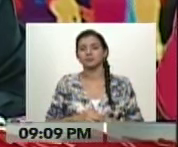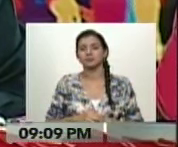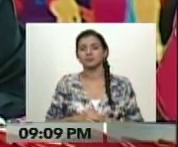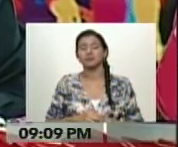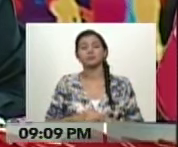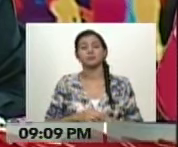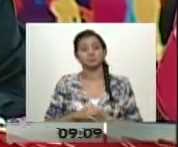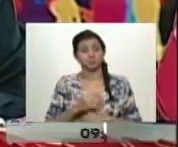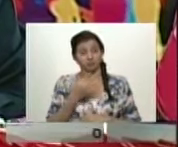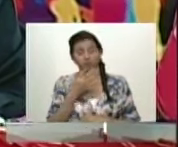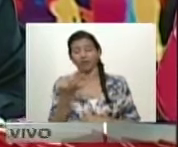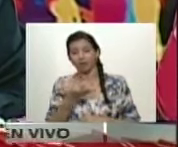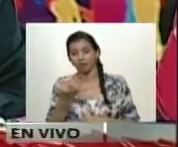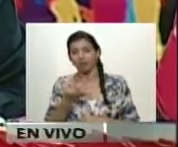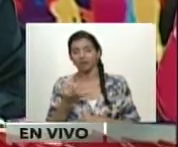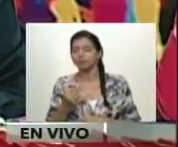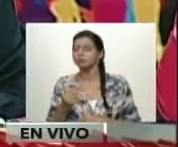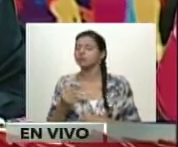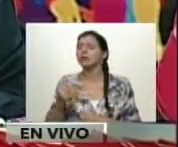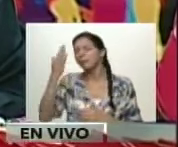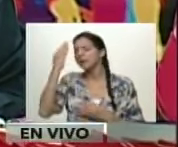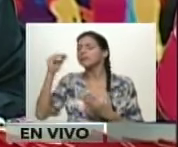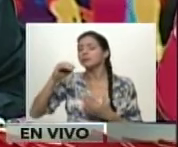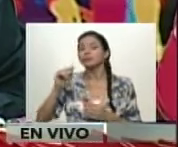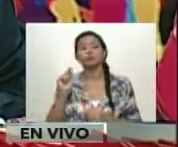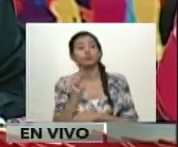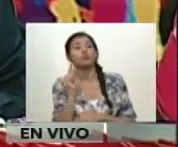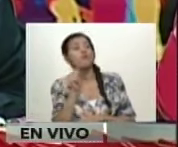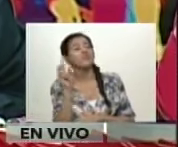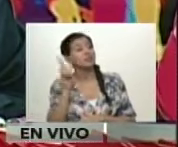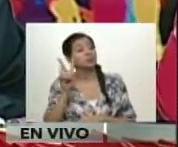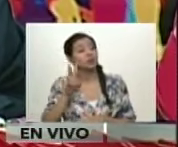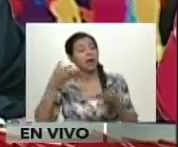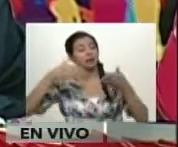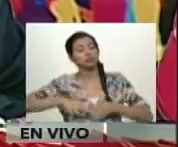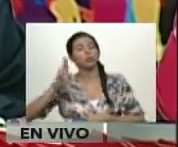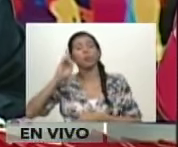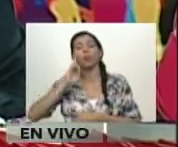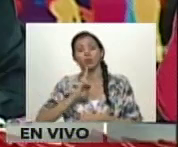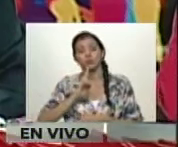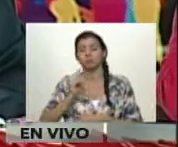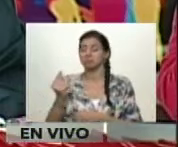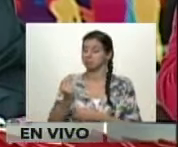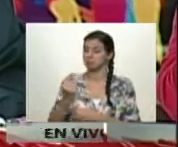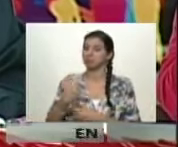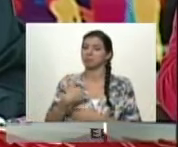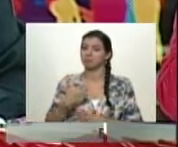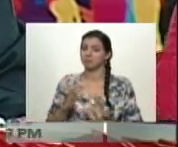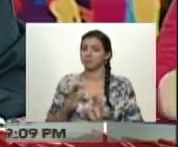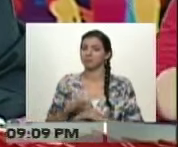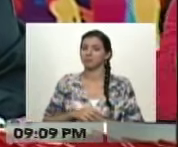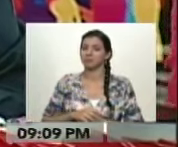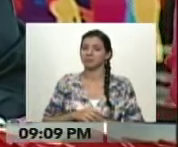Sí, ¿verdad? ¿Y qué más sabes tú? Tú vienes de Venezuela, donde nació Simón Bolívar, me dijo.